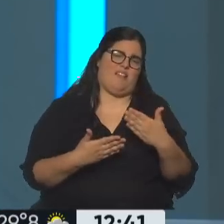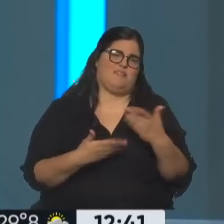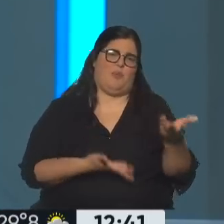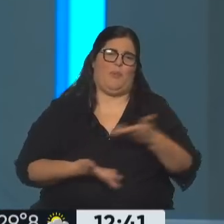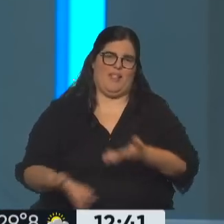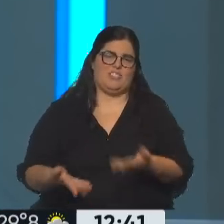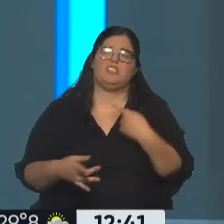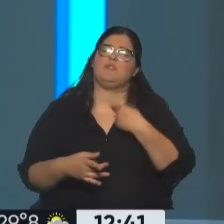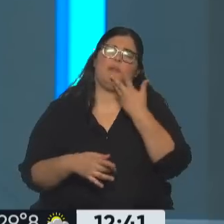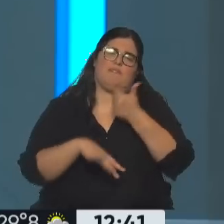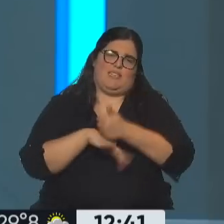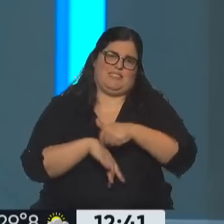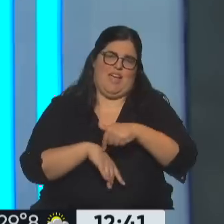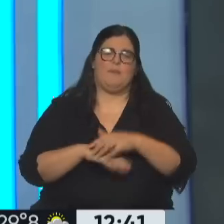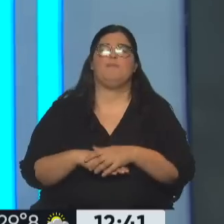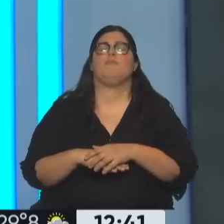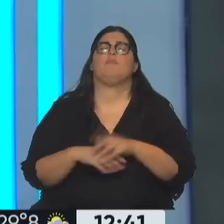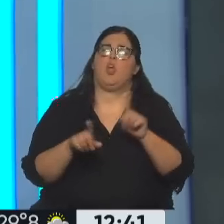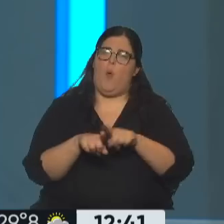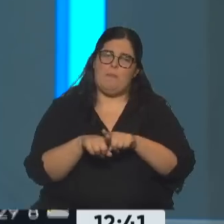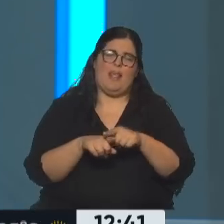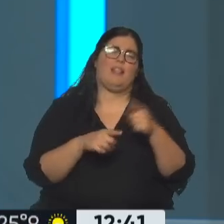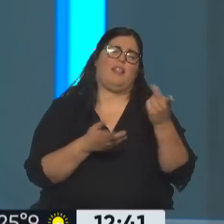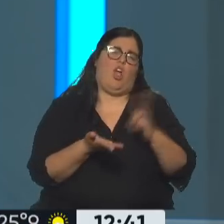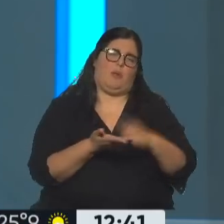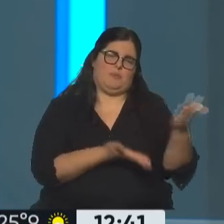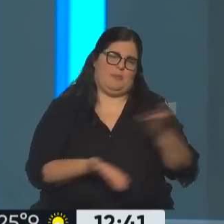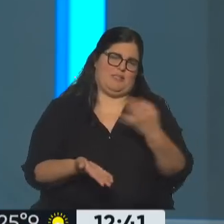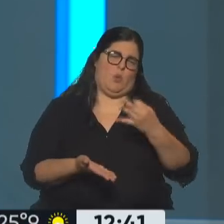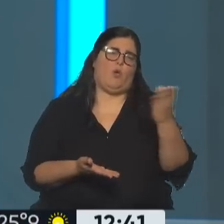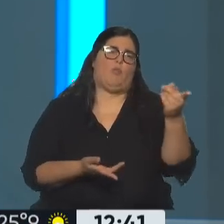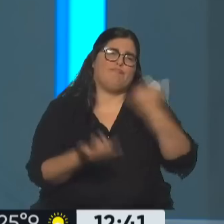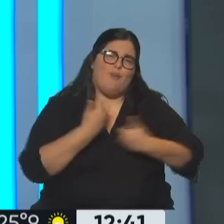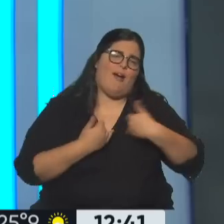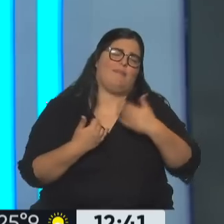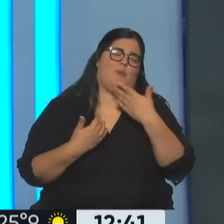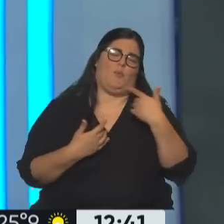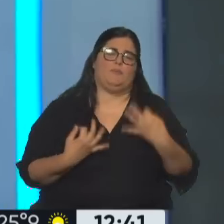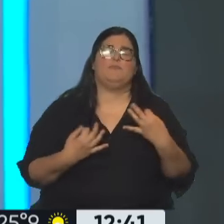nuevamente. Siempre un placer estar aquí. Igualmente, volveremos a invitarlos. Es un placer para nosotros escucharlos. Muchas gracias. Nueva